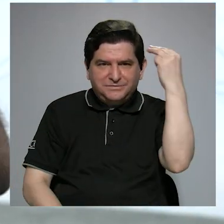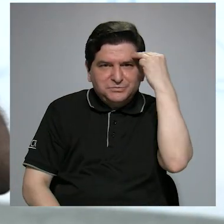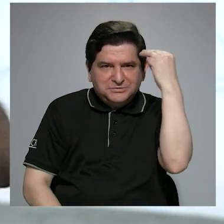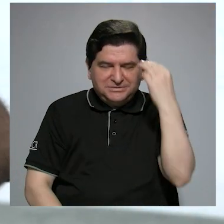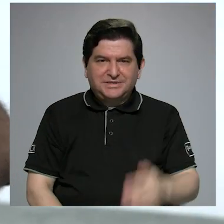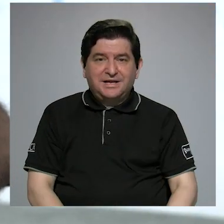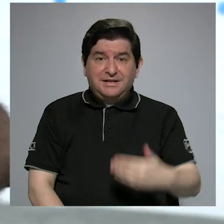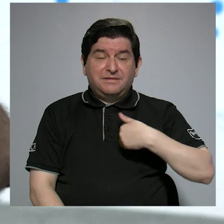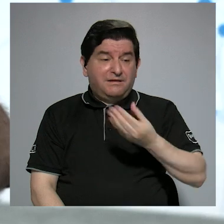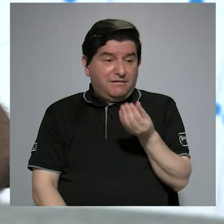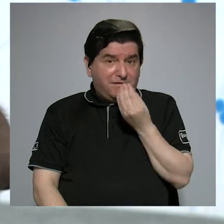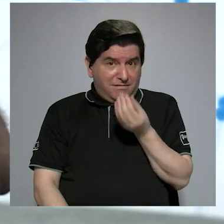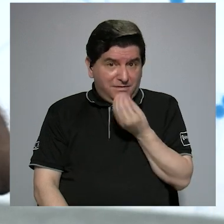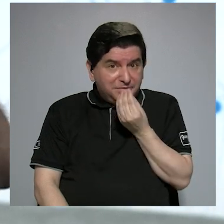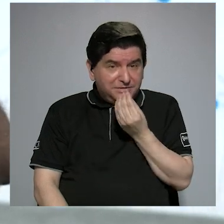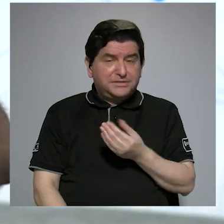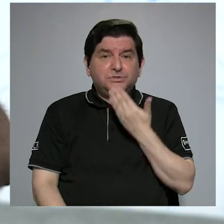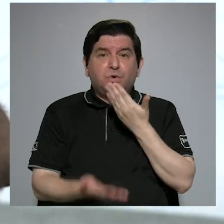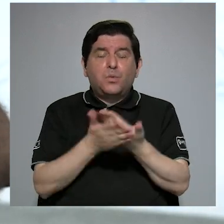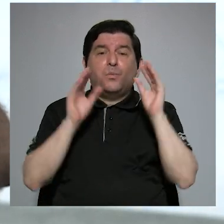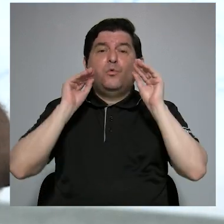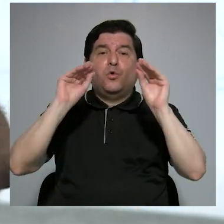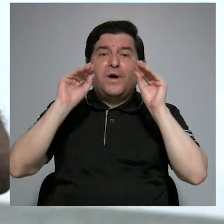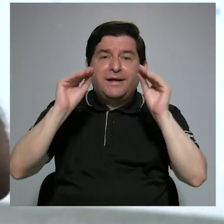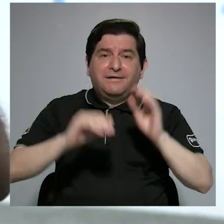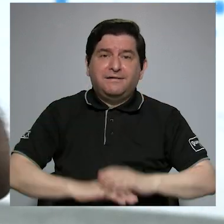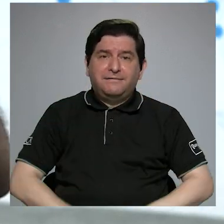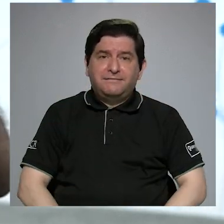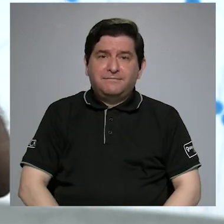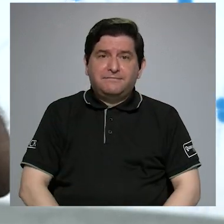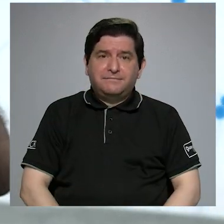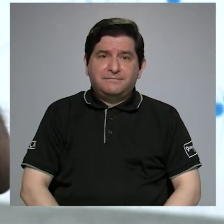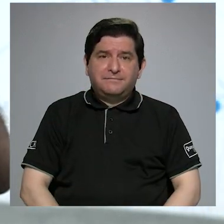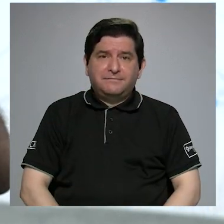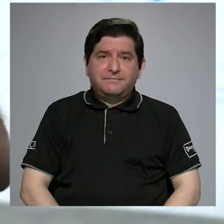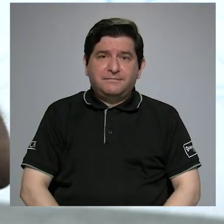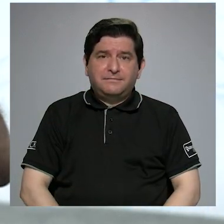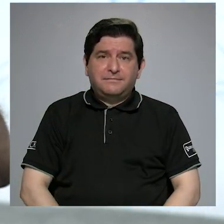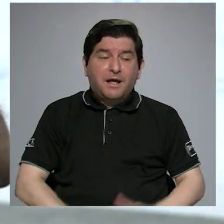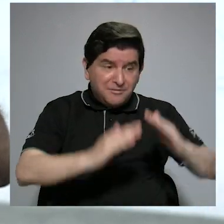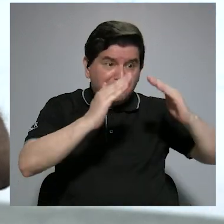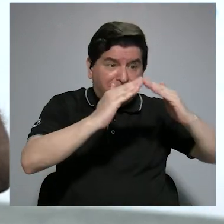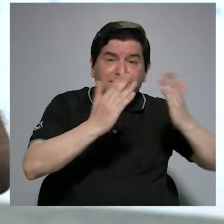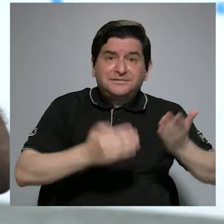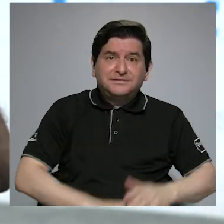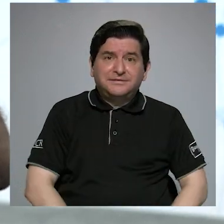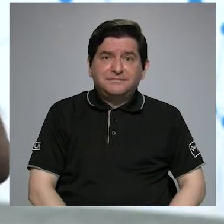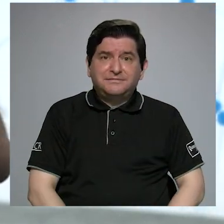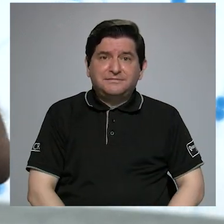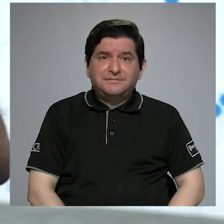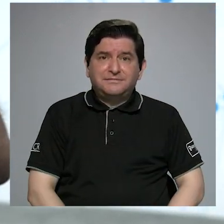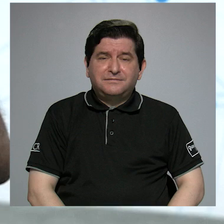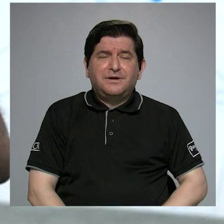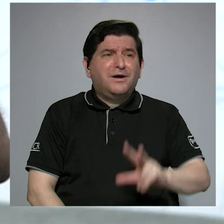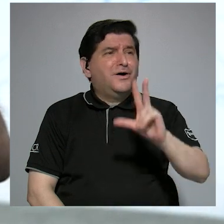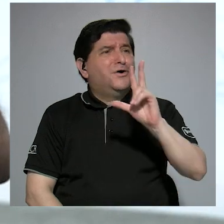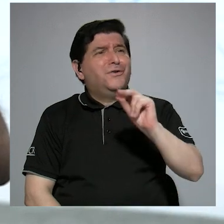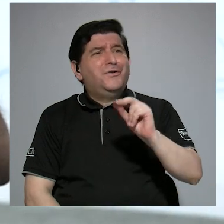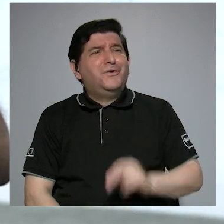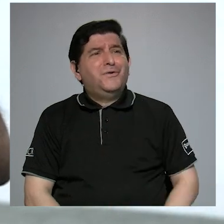es tener alimentación, tener buena educación, tener vivienda, no